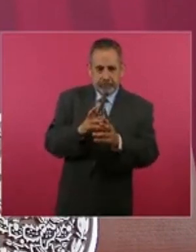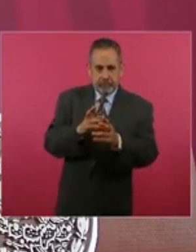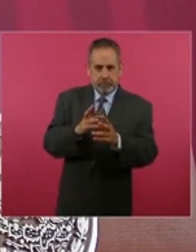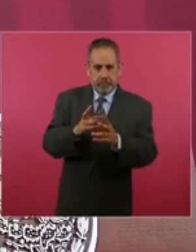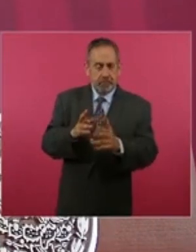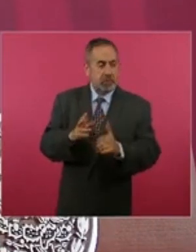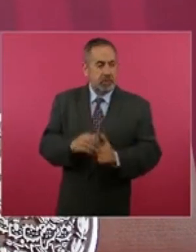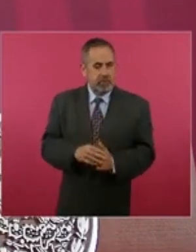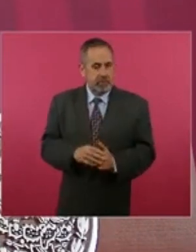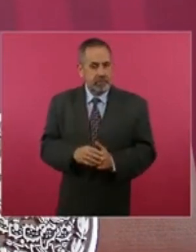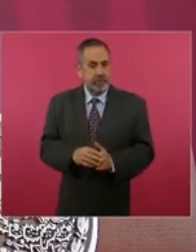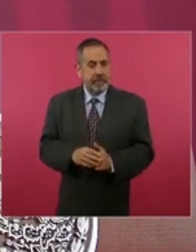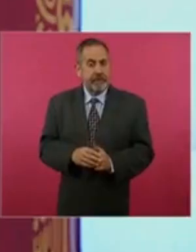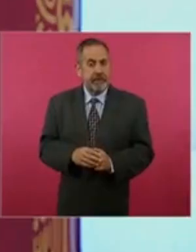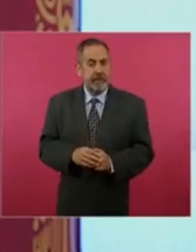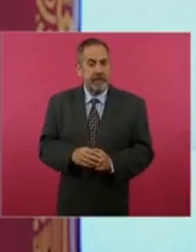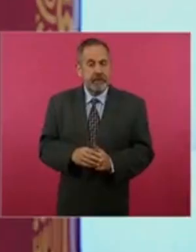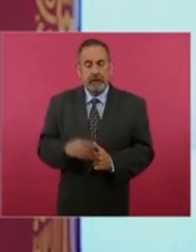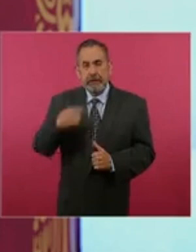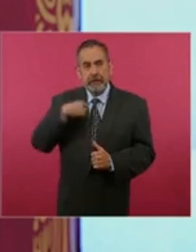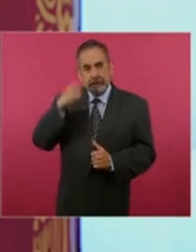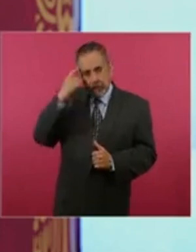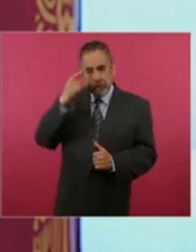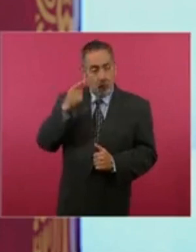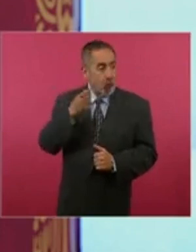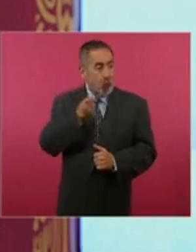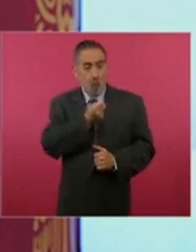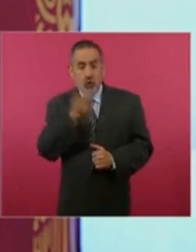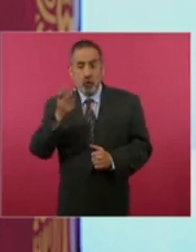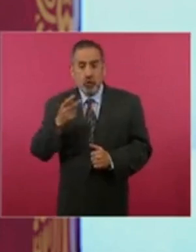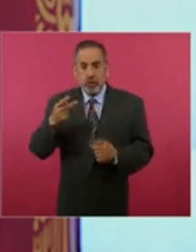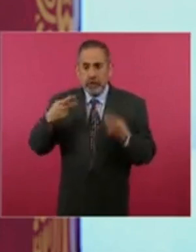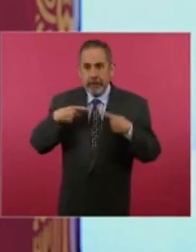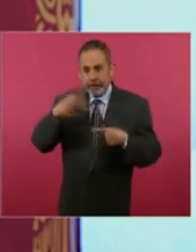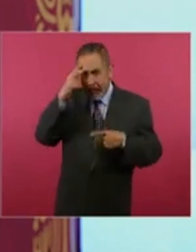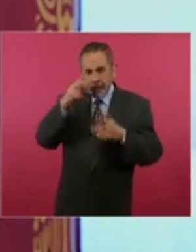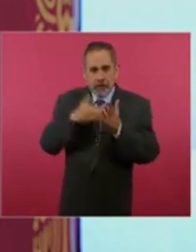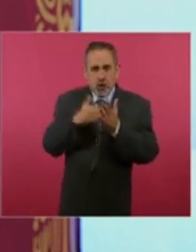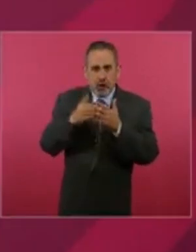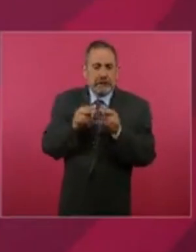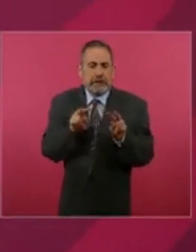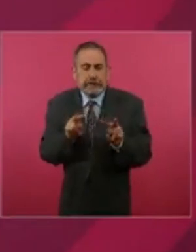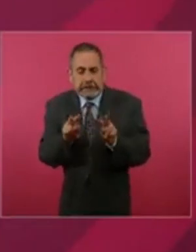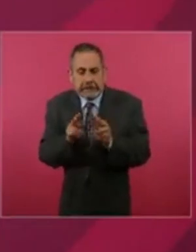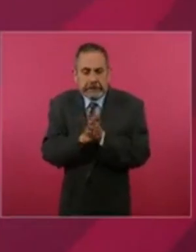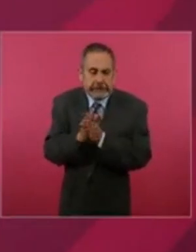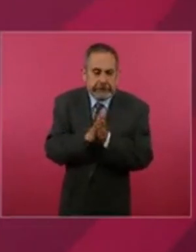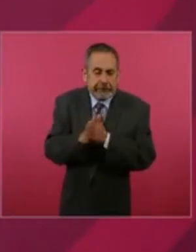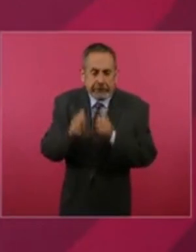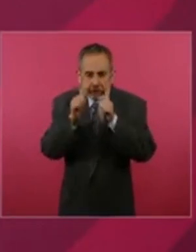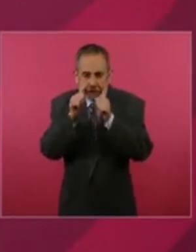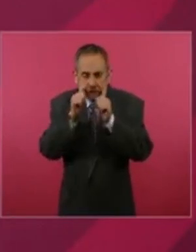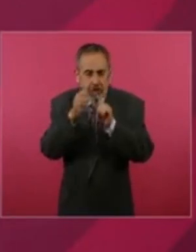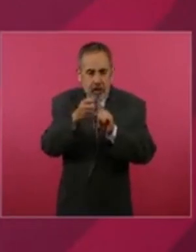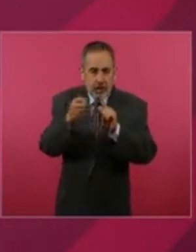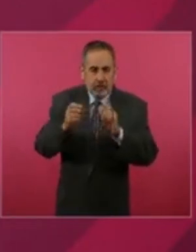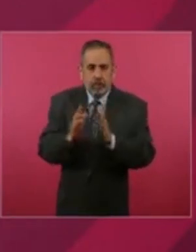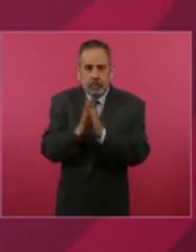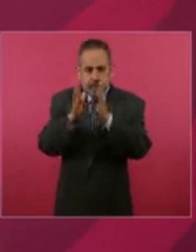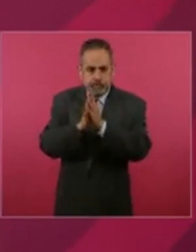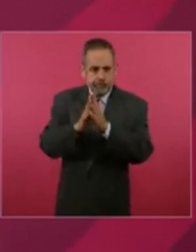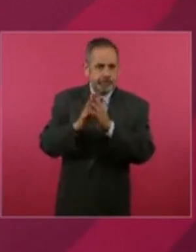Estuvimos pendientes, yo creo que muchos mexicanos, millones de mexicanos, de esta